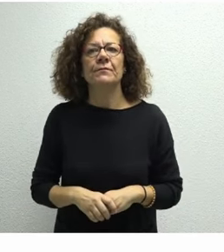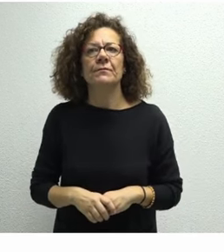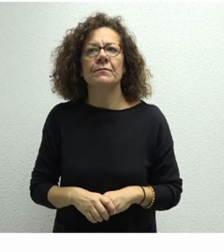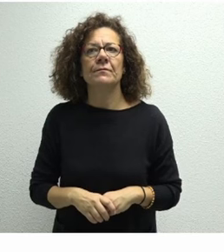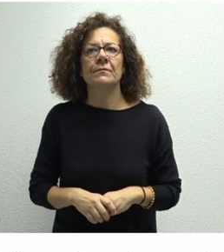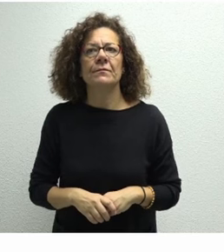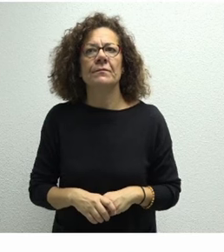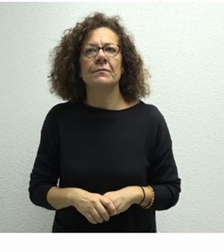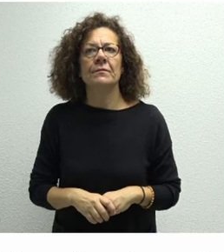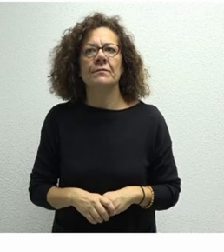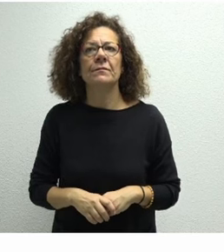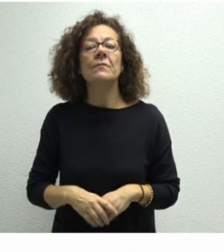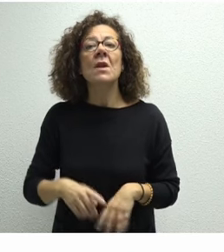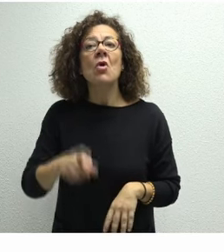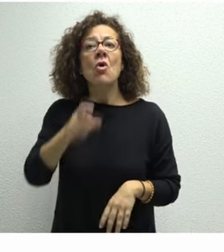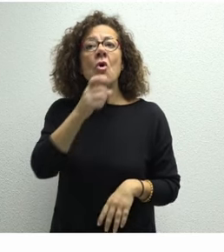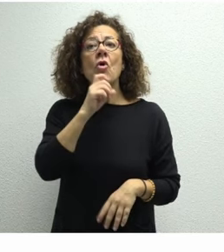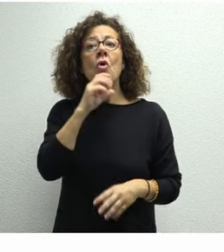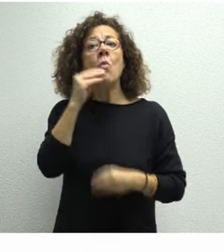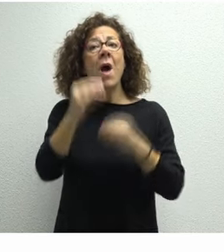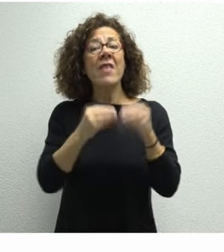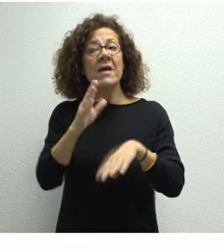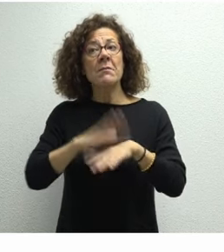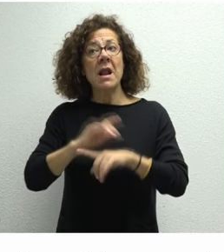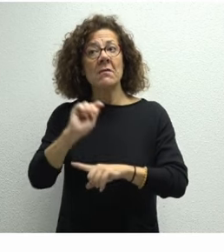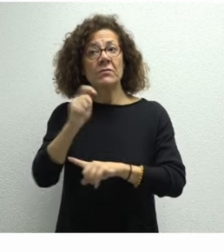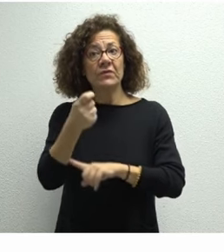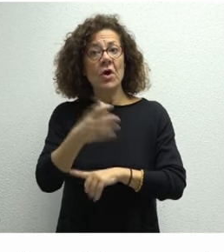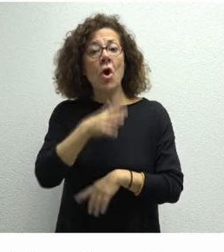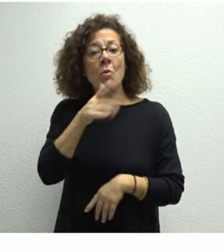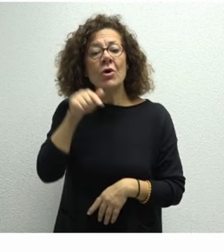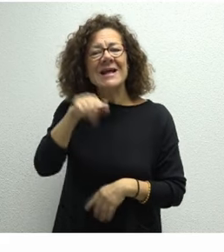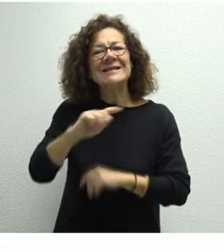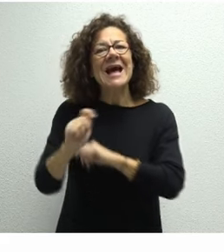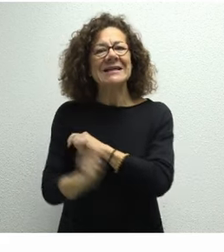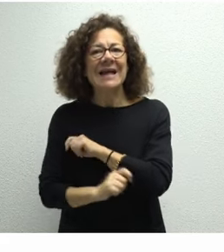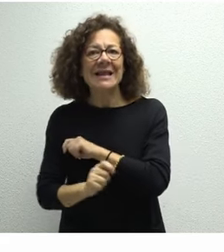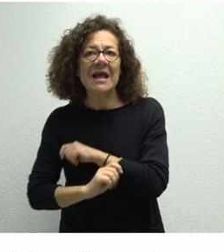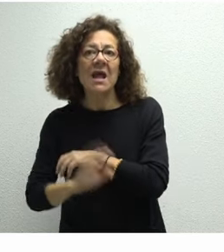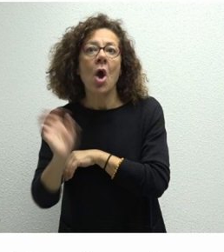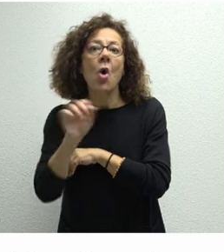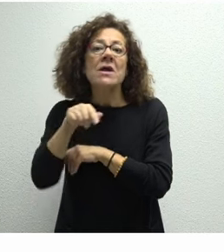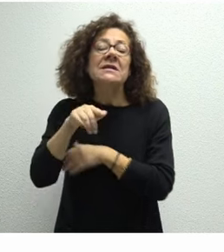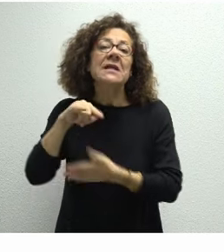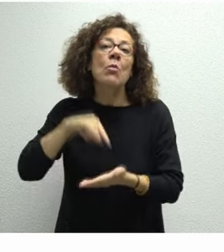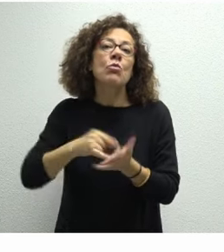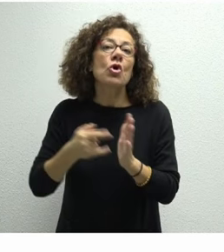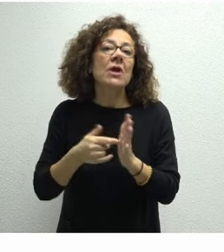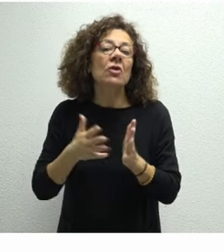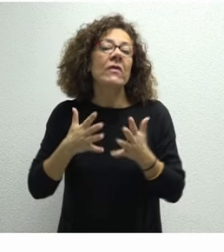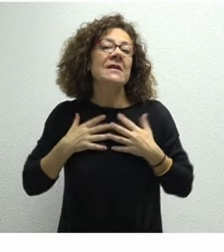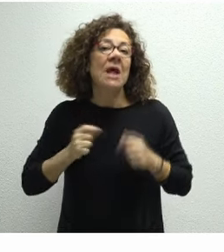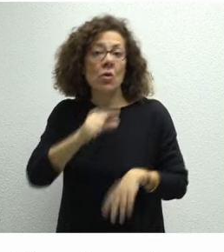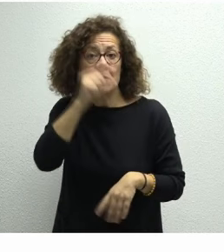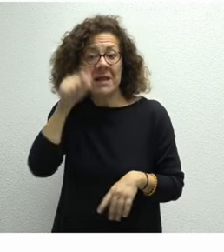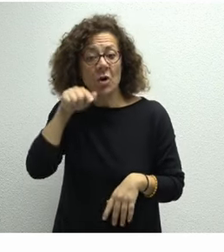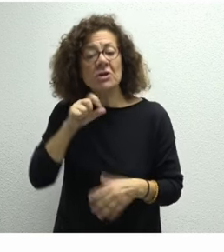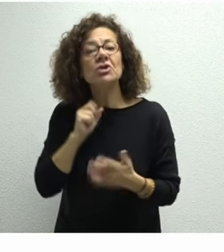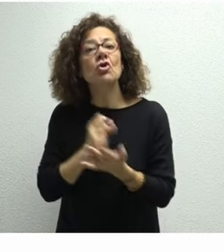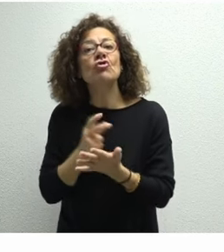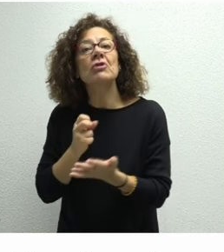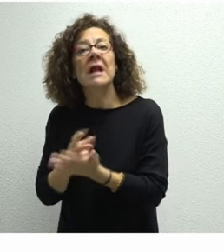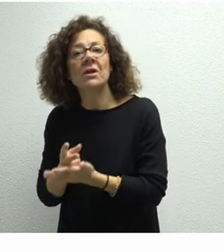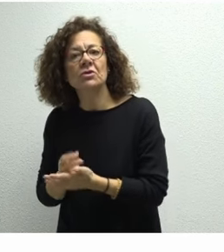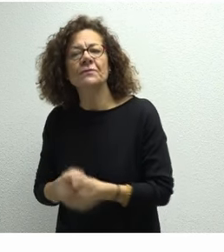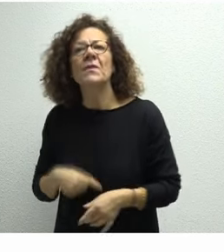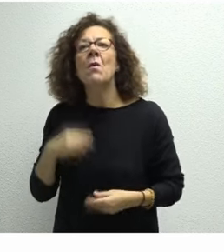eh Cómo estamos haciendo para cumplir a través de esta estrategia o este proyecto de Salud Mental con estos retos pues